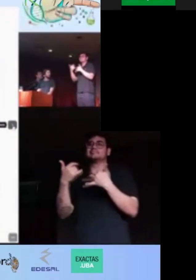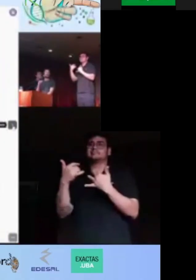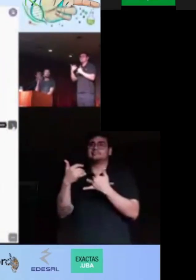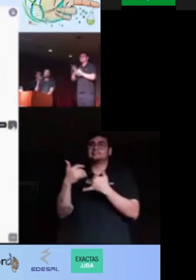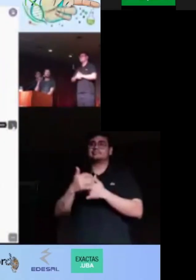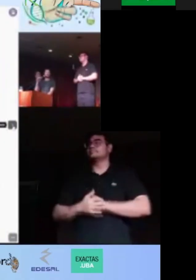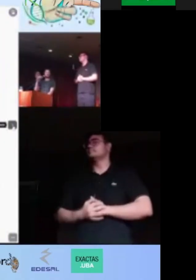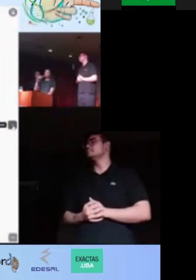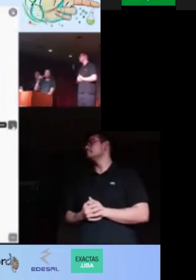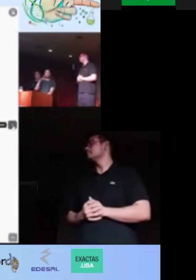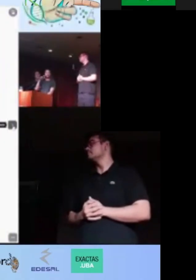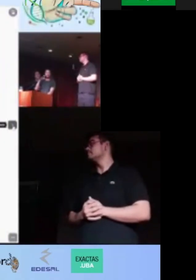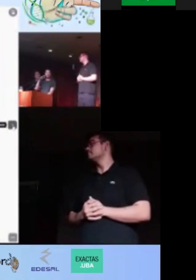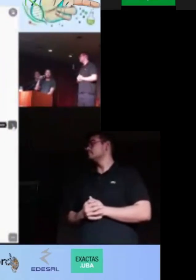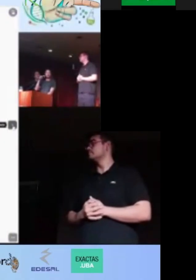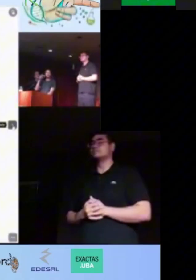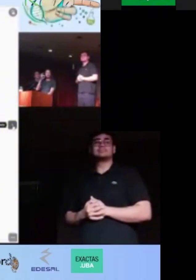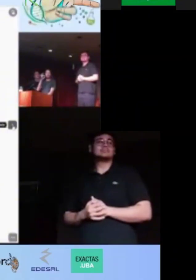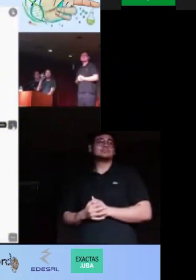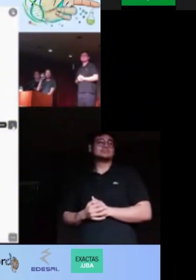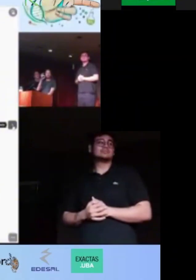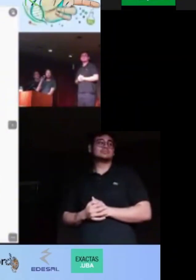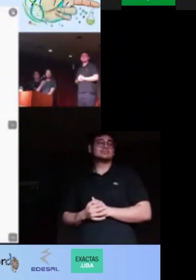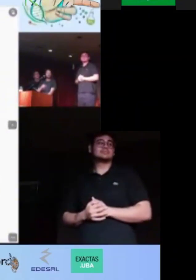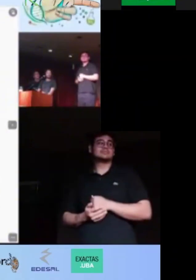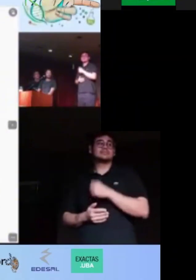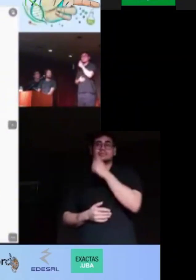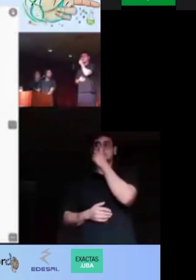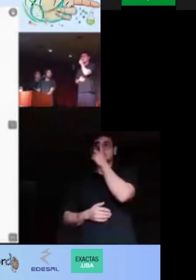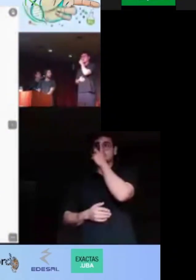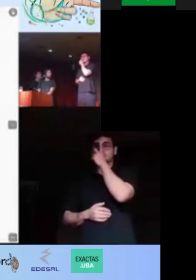Ah, mira, ¿querés abrir en el anterior?